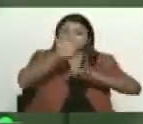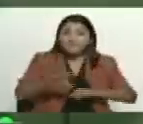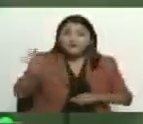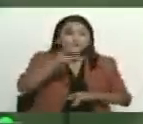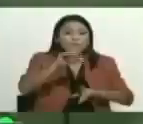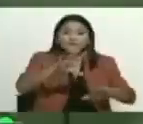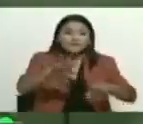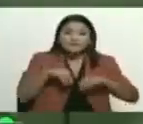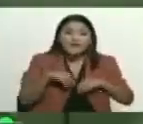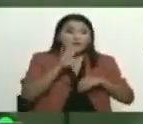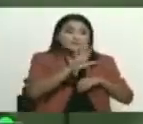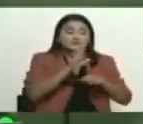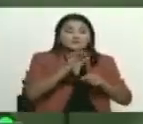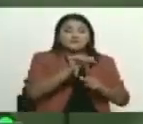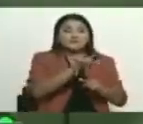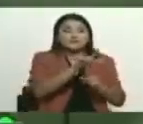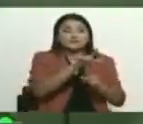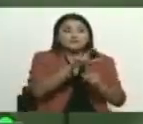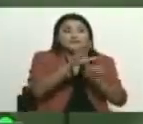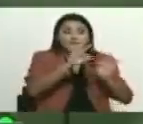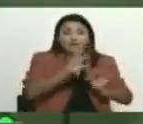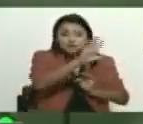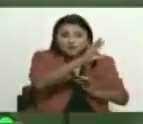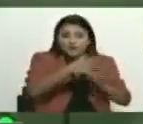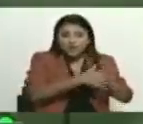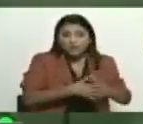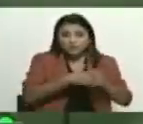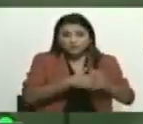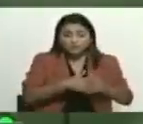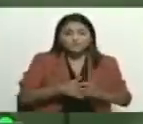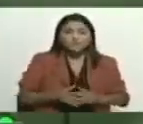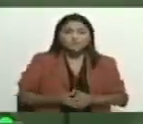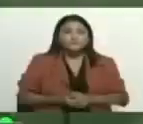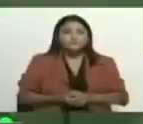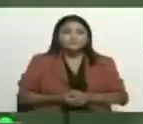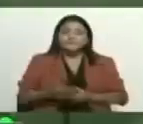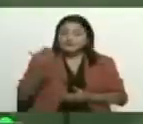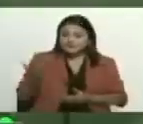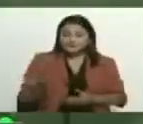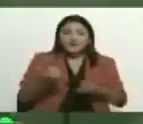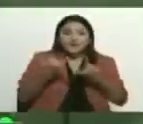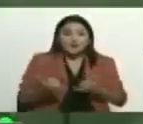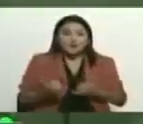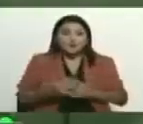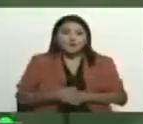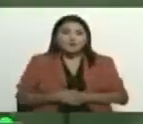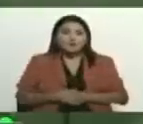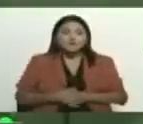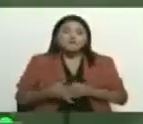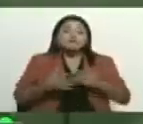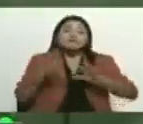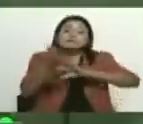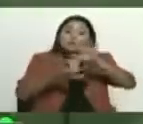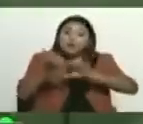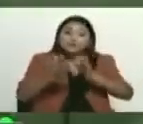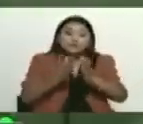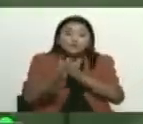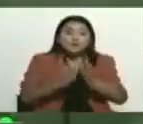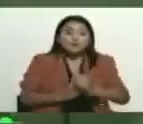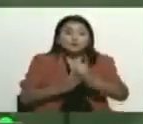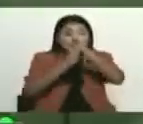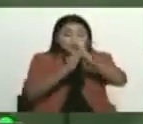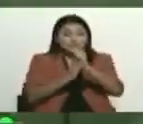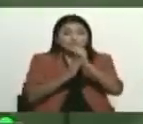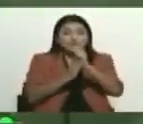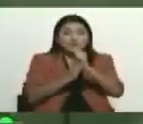rechazar esta nefasta práctica. Señor presidente, la actual crisis de liderazgo mundial, incluyendo esta propia